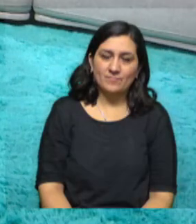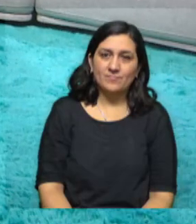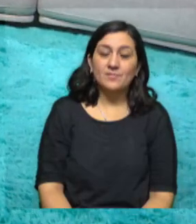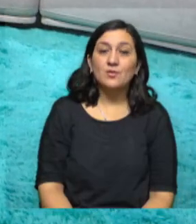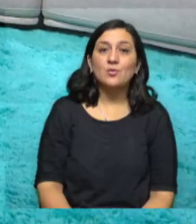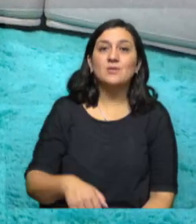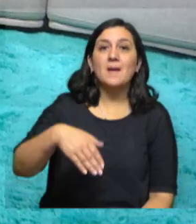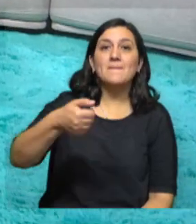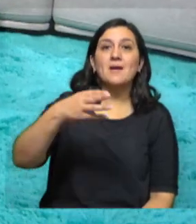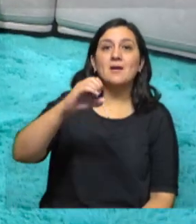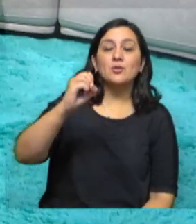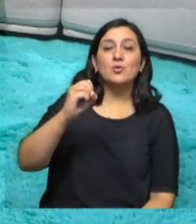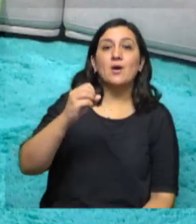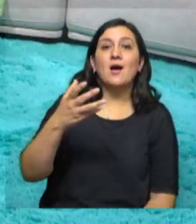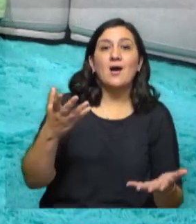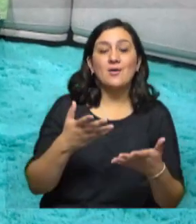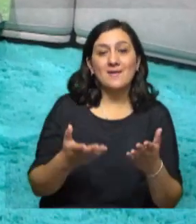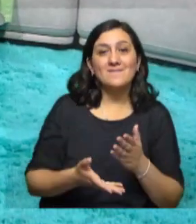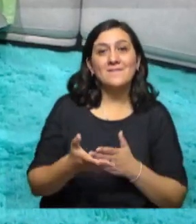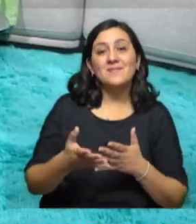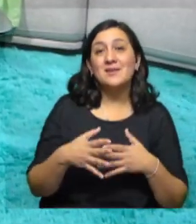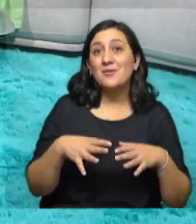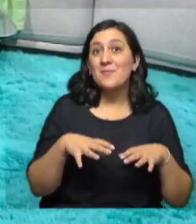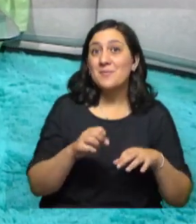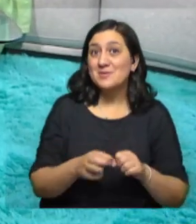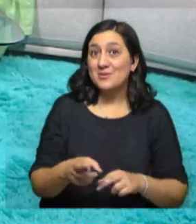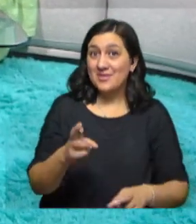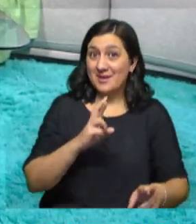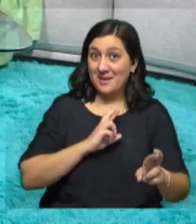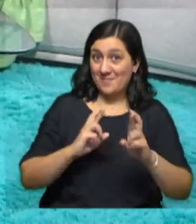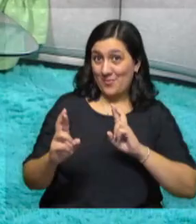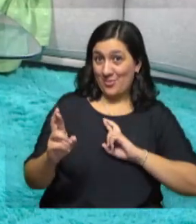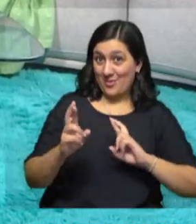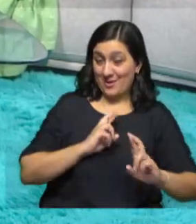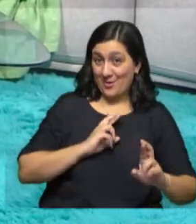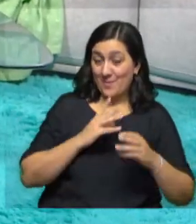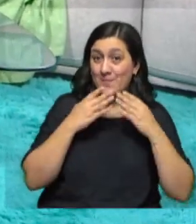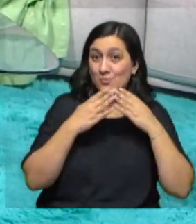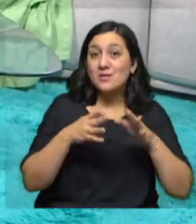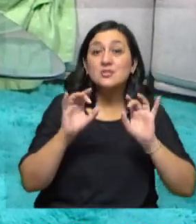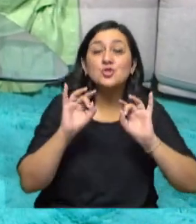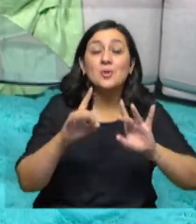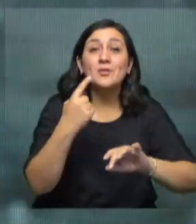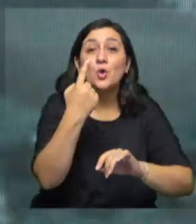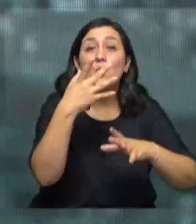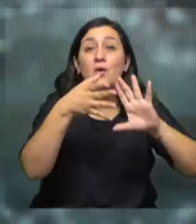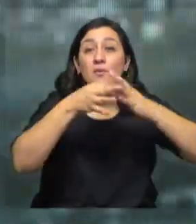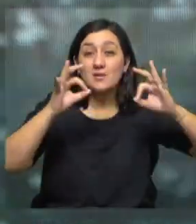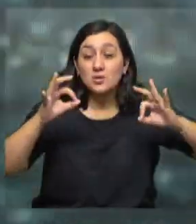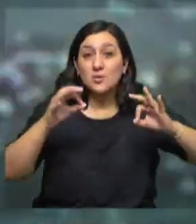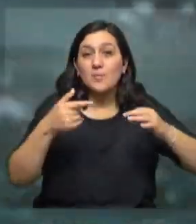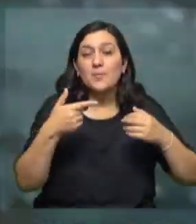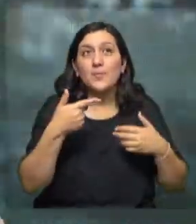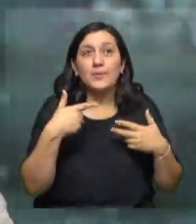Tenemos al señor Mario Carrera. Lo vamos a poner en el compromiso de respondernos preguntas solo con una frase. Porque te vamos a decir,